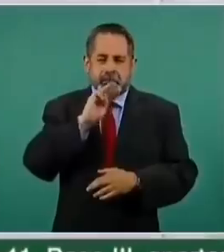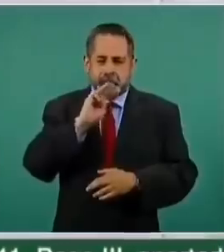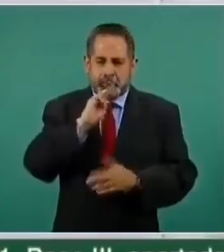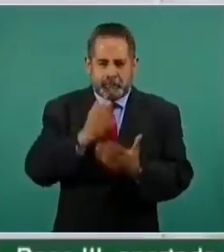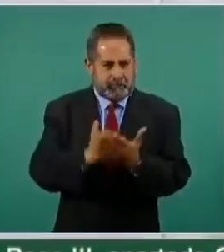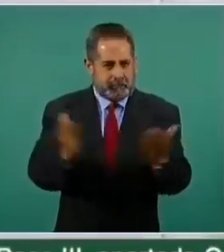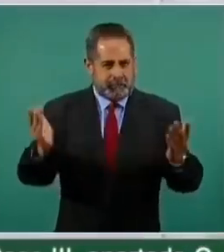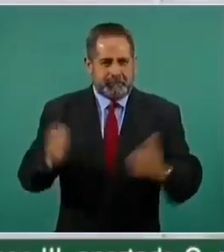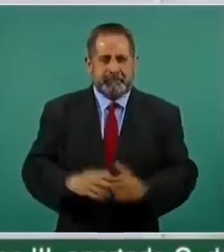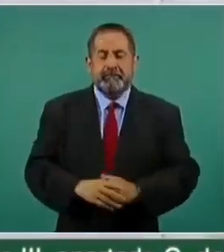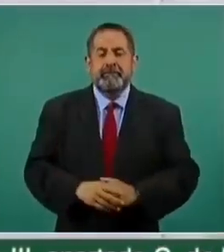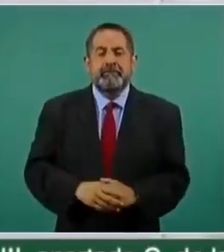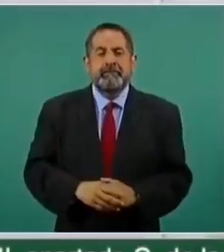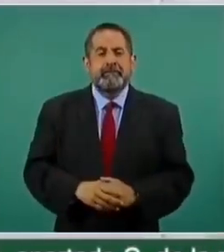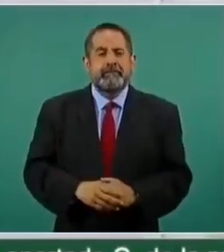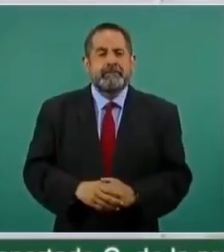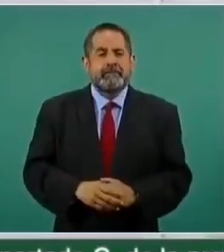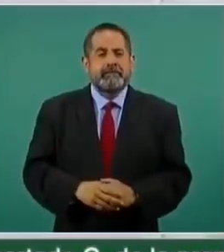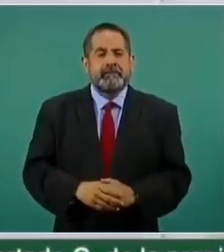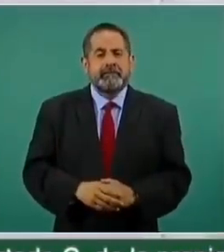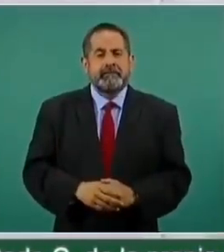y vamos a